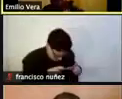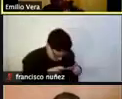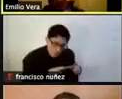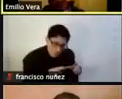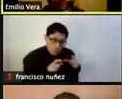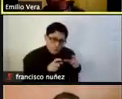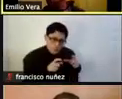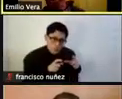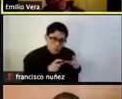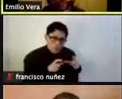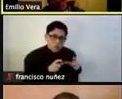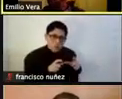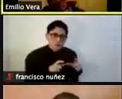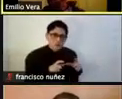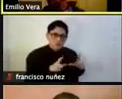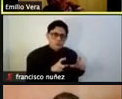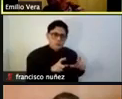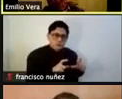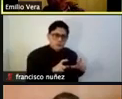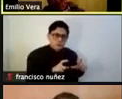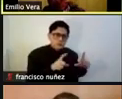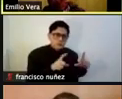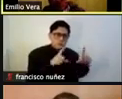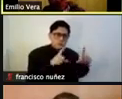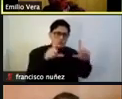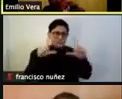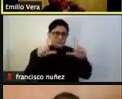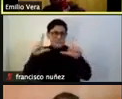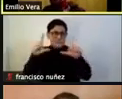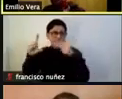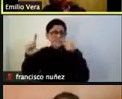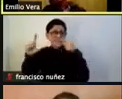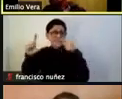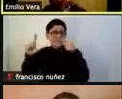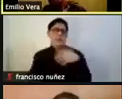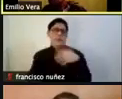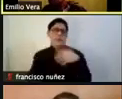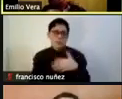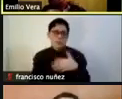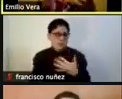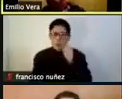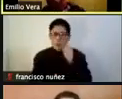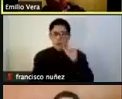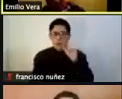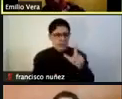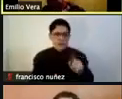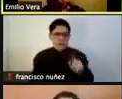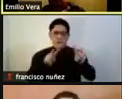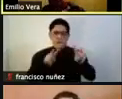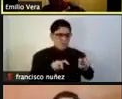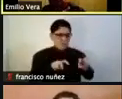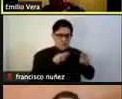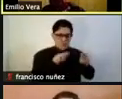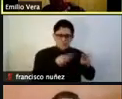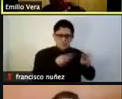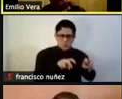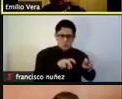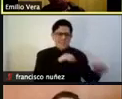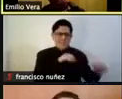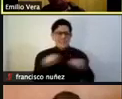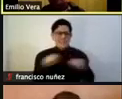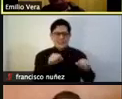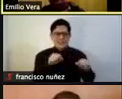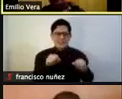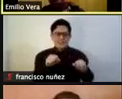para cualquier exploración que uno quiera hacer de todo tipo, particularmente de sísmica. Así que la nombro aquí rápidamente. Lo que sí,